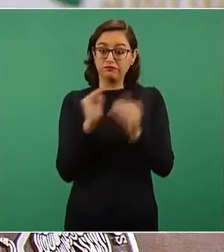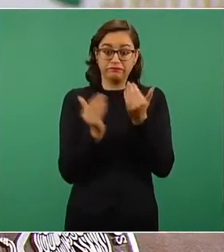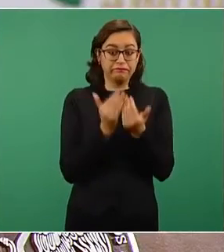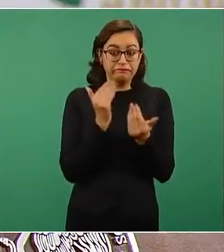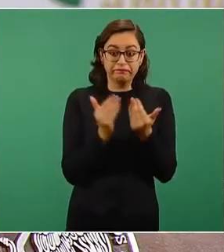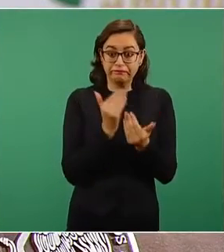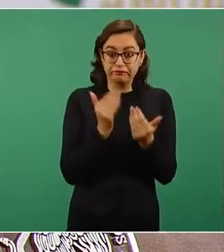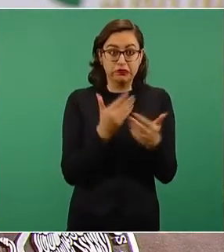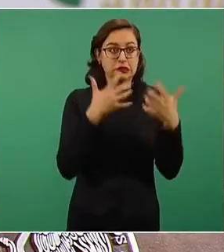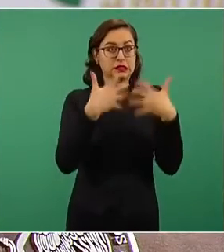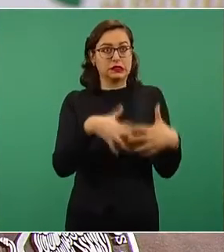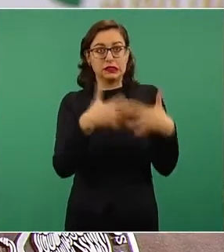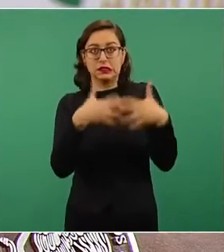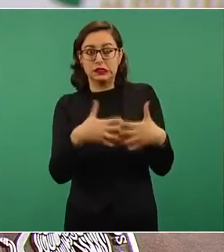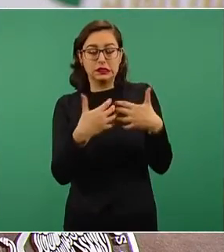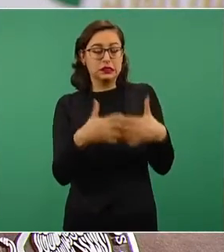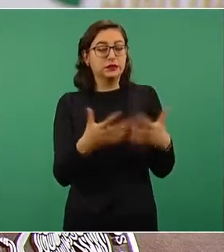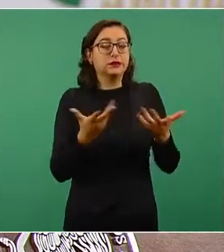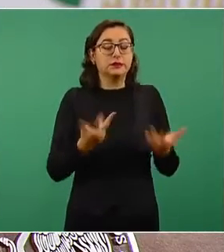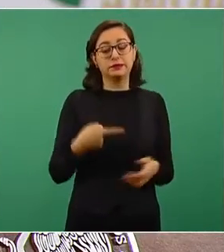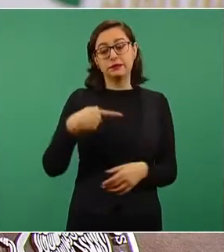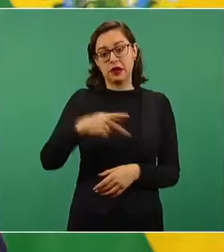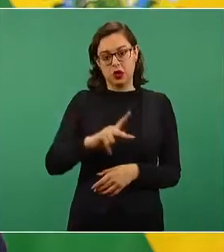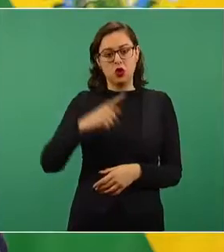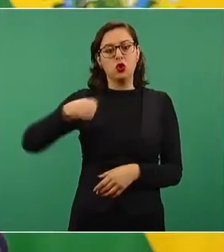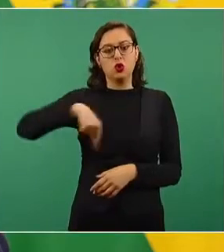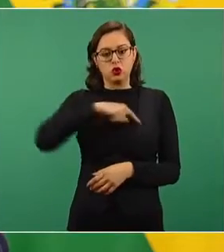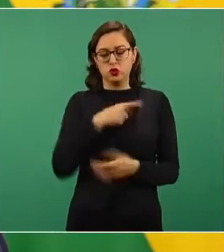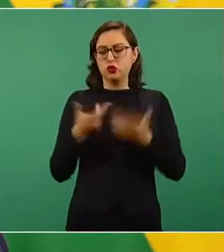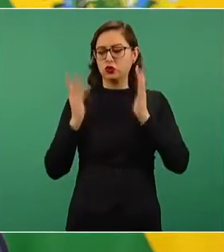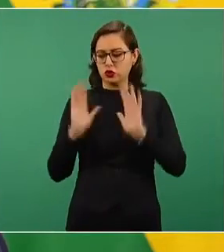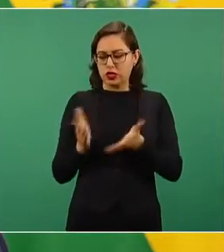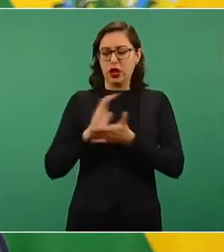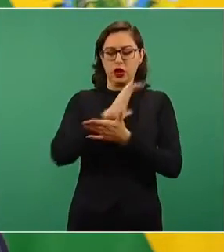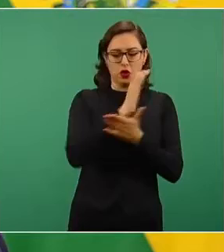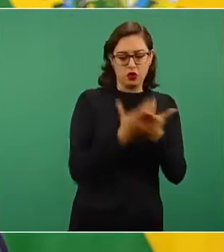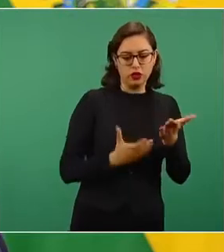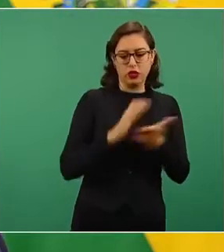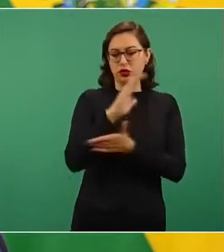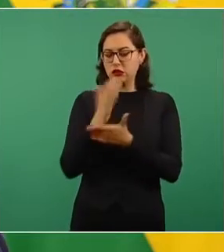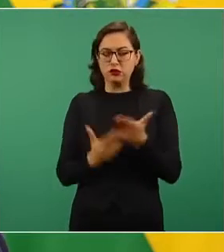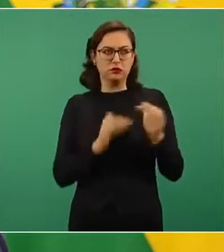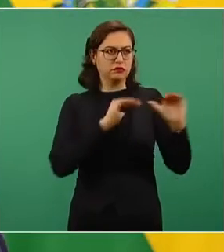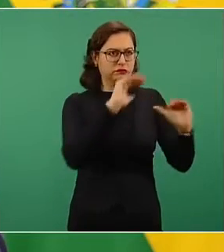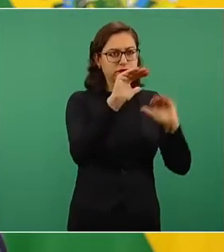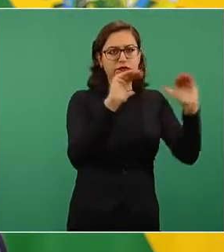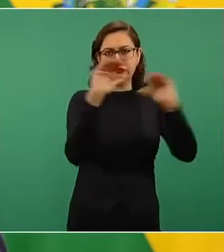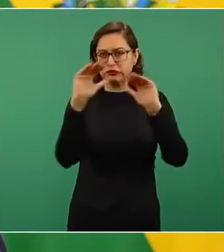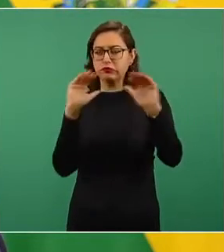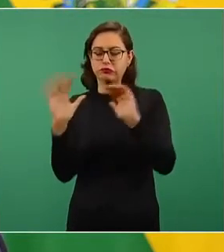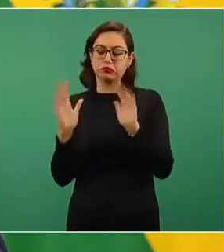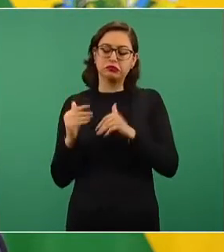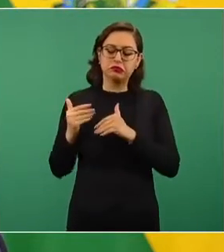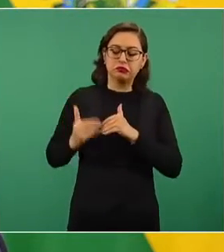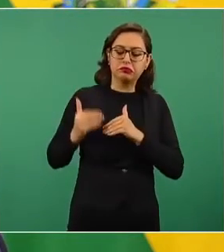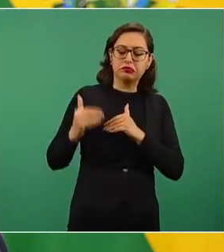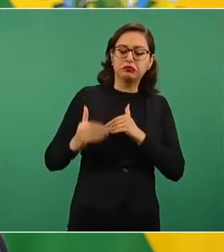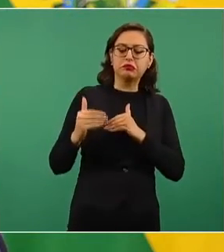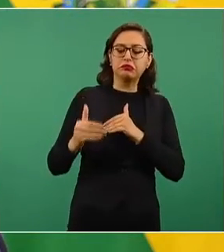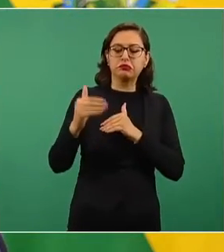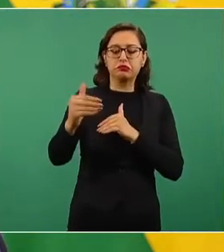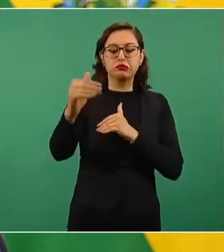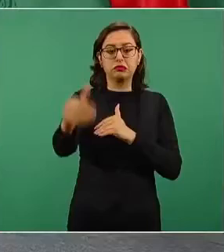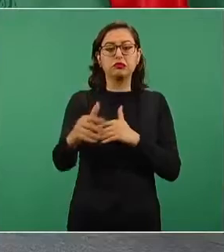nosotros varios contratos que nos van a permitir llegar, esperamos hasta octubre de este año poder estar vacunando